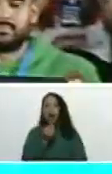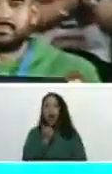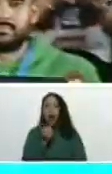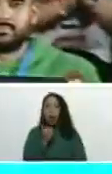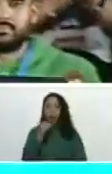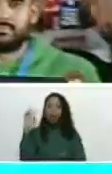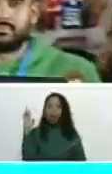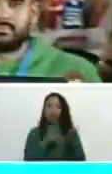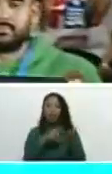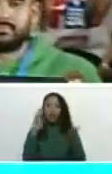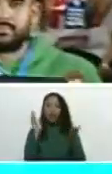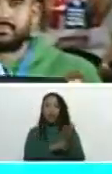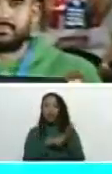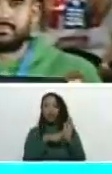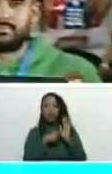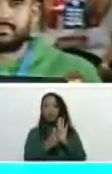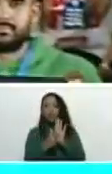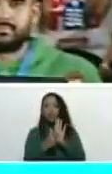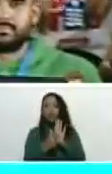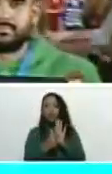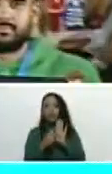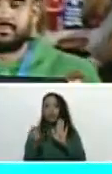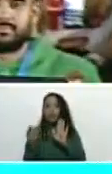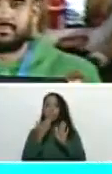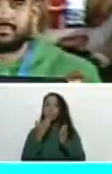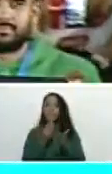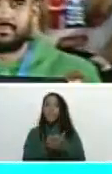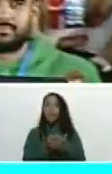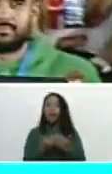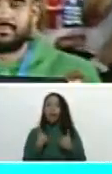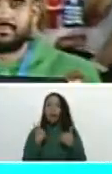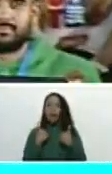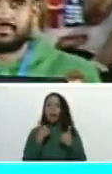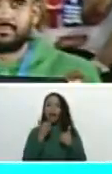verdad así gime, así sufre.